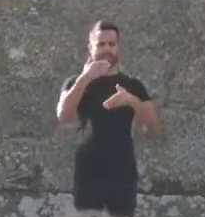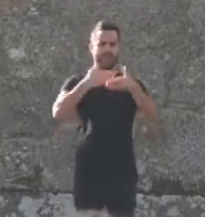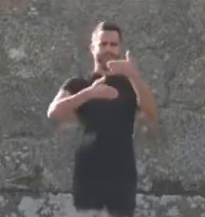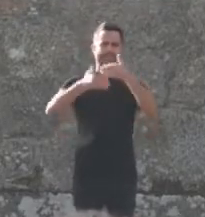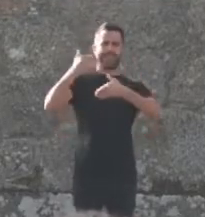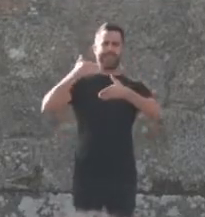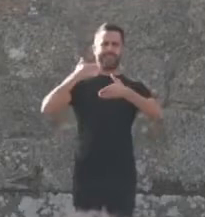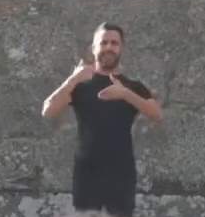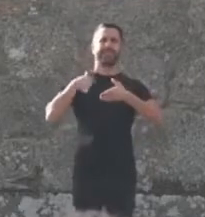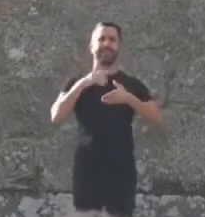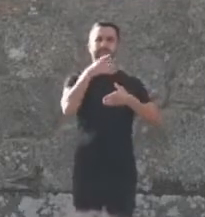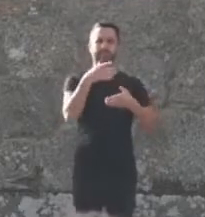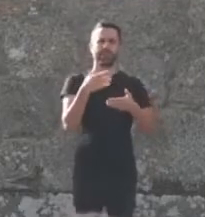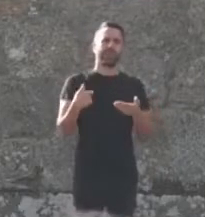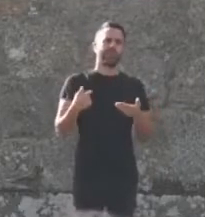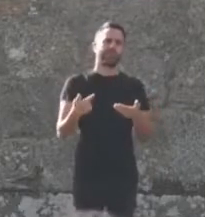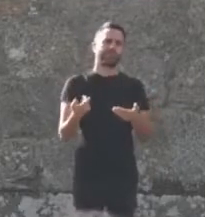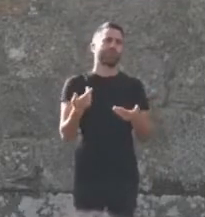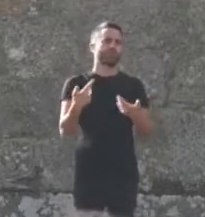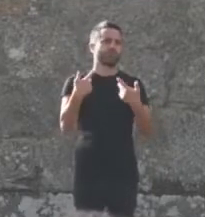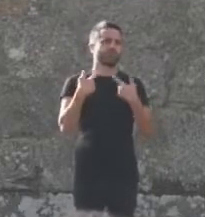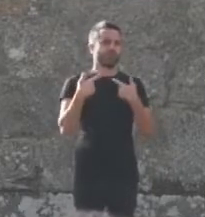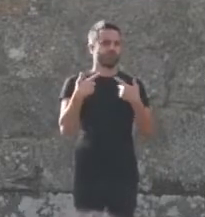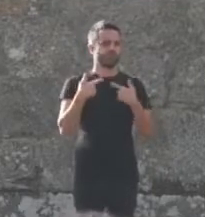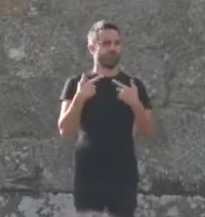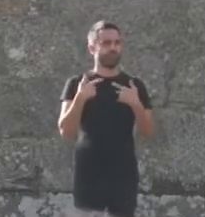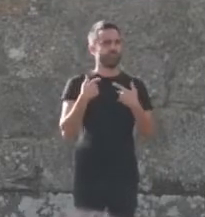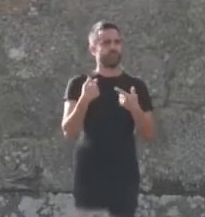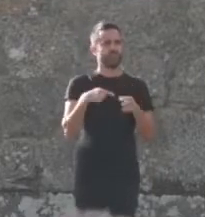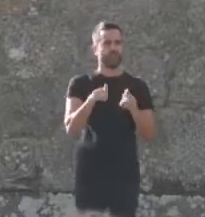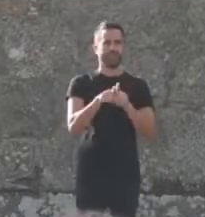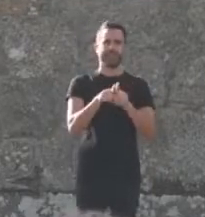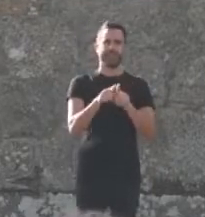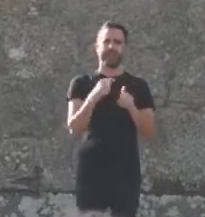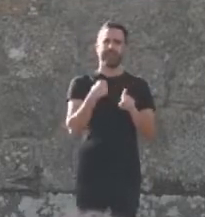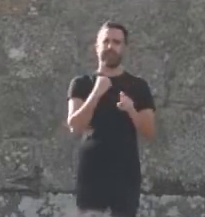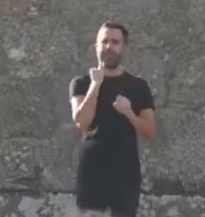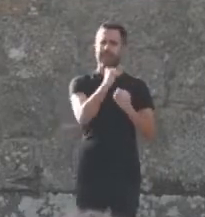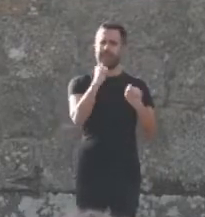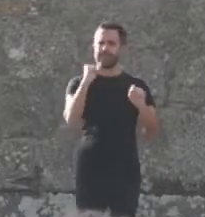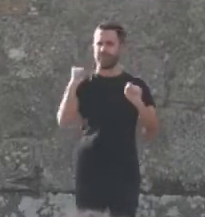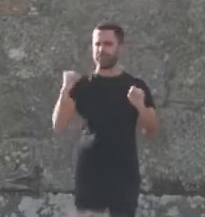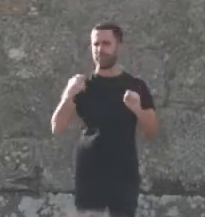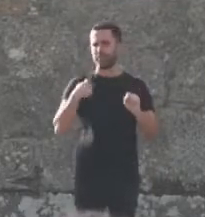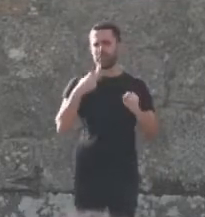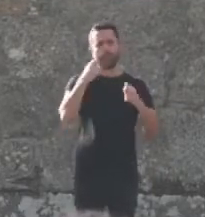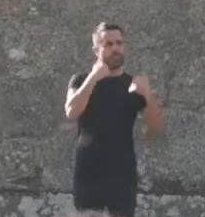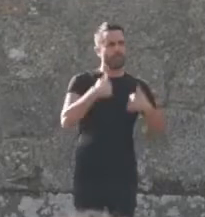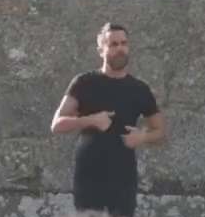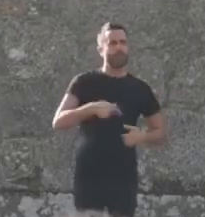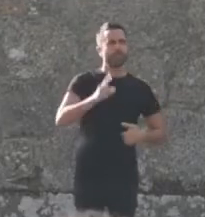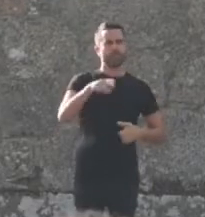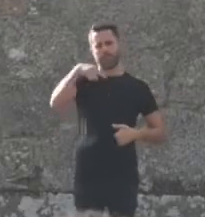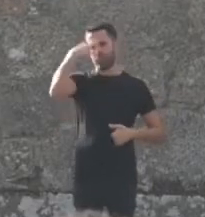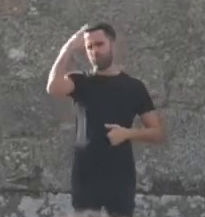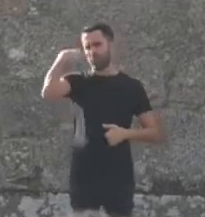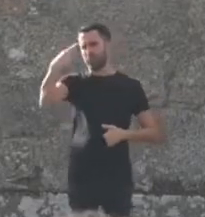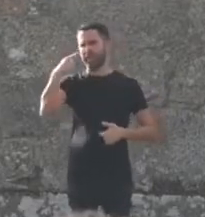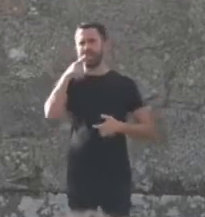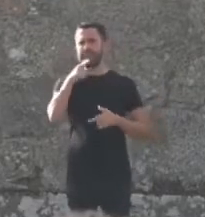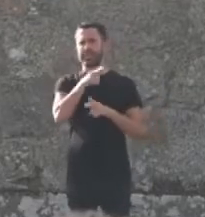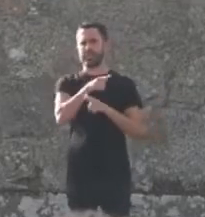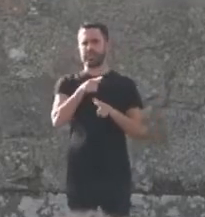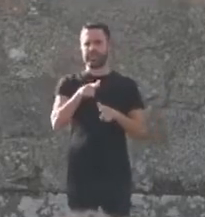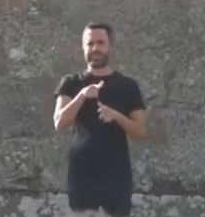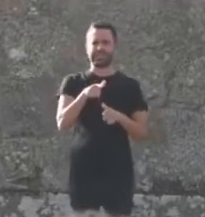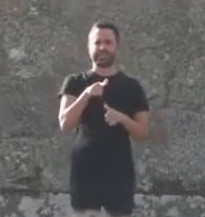pagando as consecuencias dese xenocidio humano, pero tamén cultural e lingüístico. Ten que ser unha política transversal